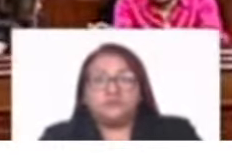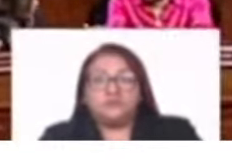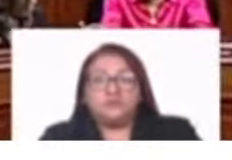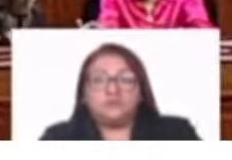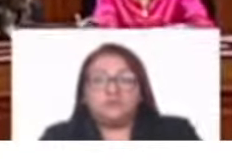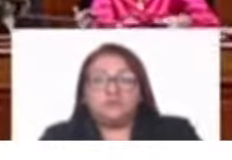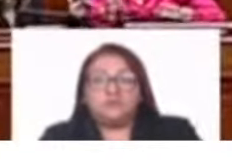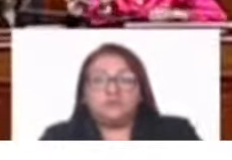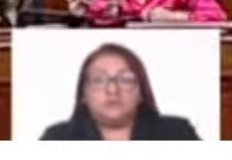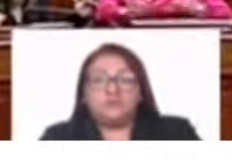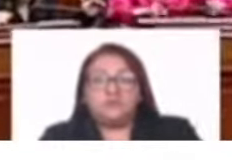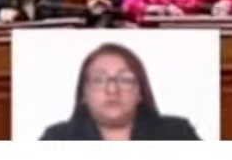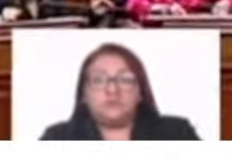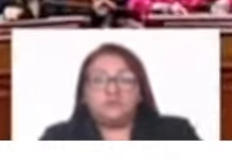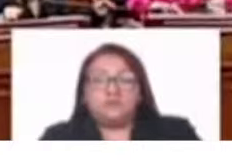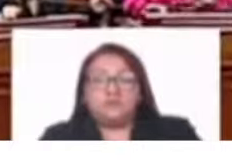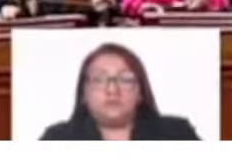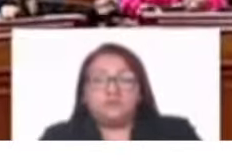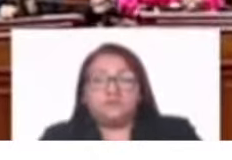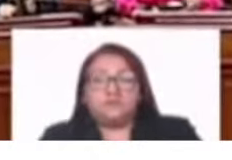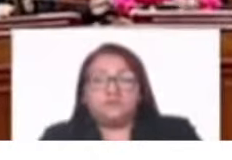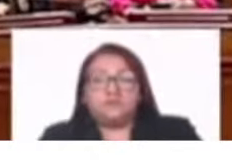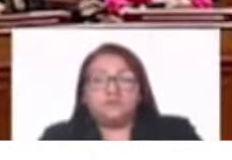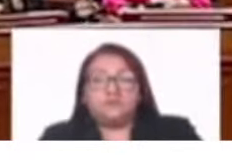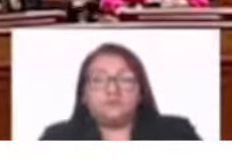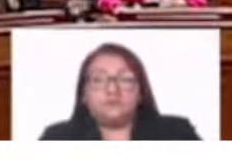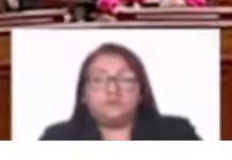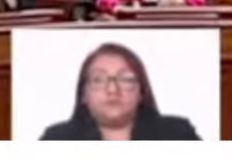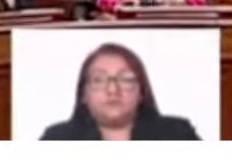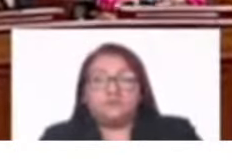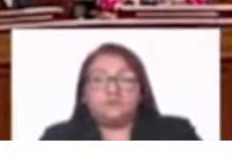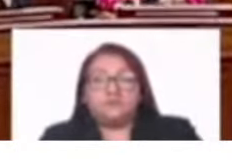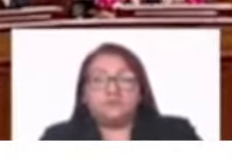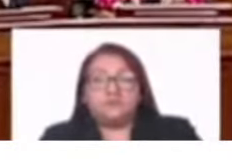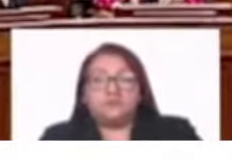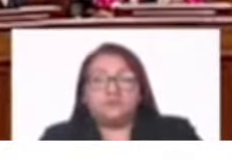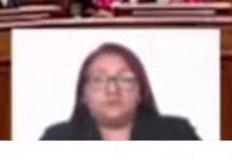el año fiscal 2024. Ahí está el Premier